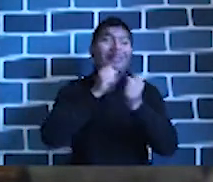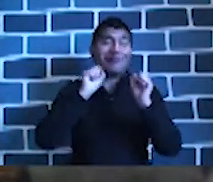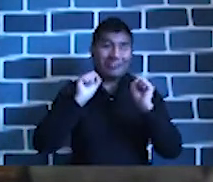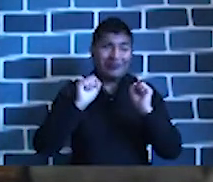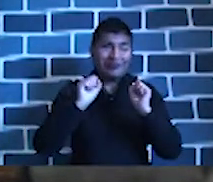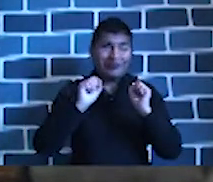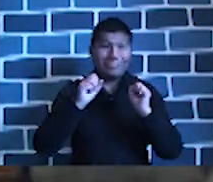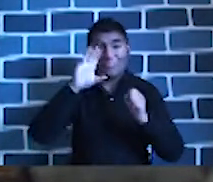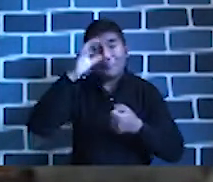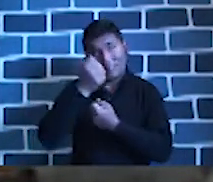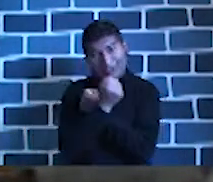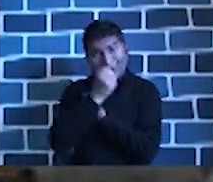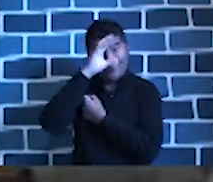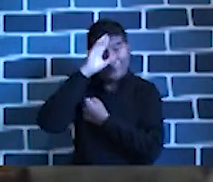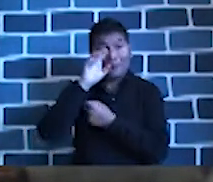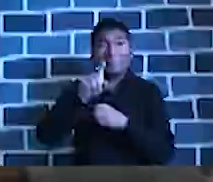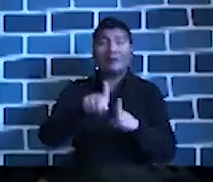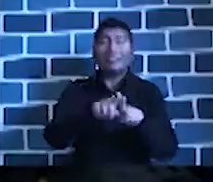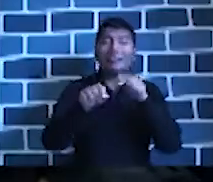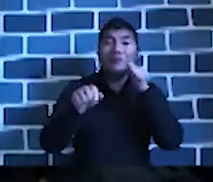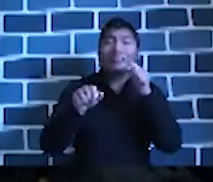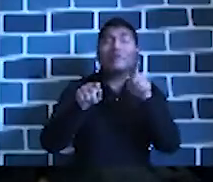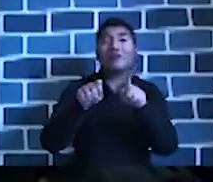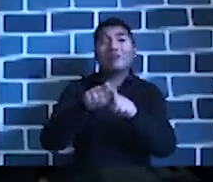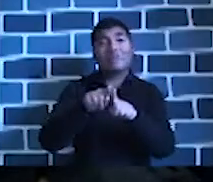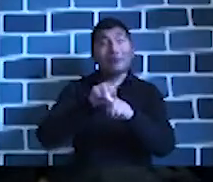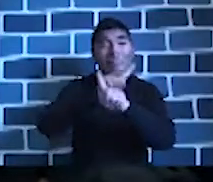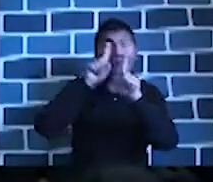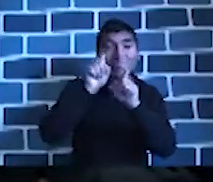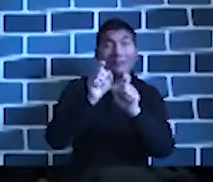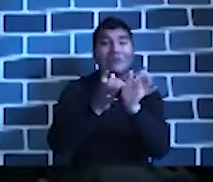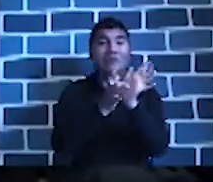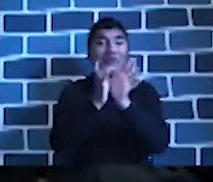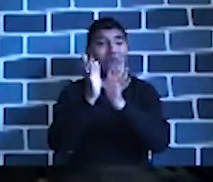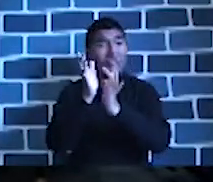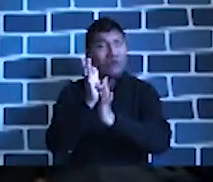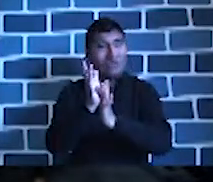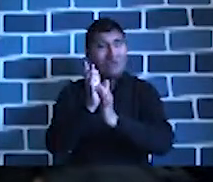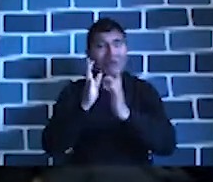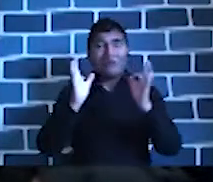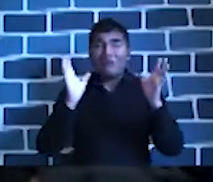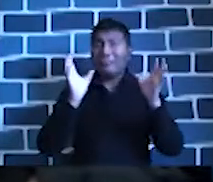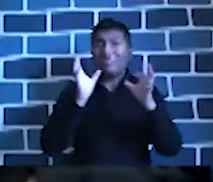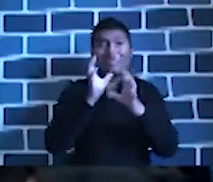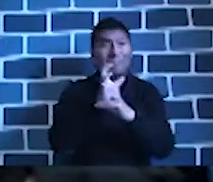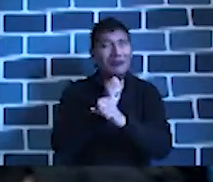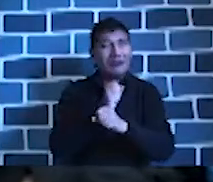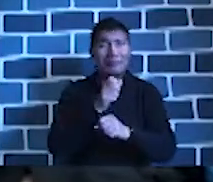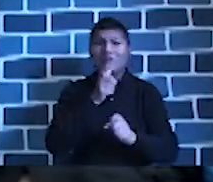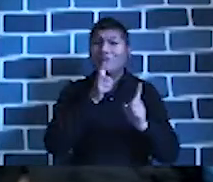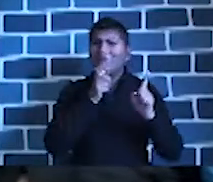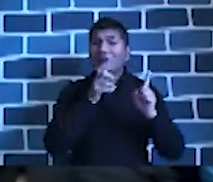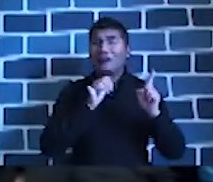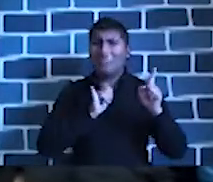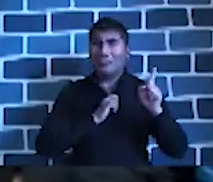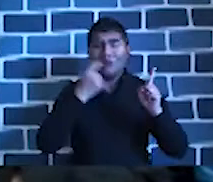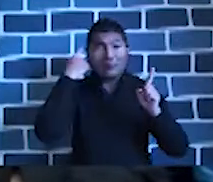Queridos hermanos, la pregunta de Jesús es ineludible: ¿quién soy yo para